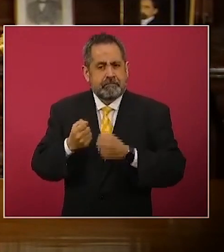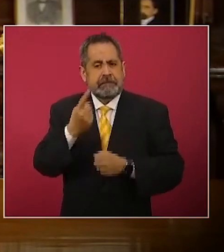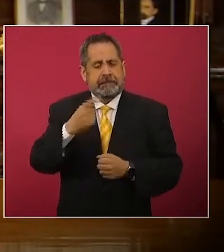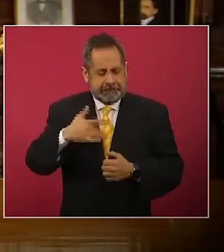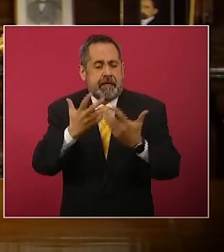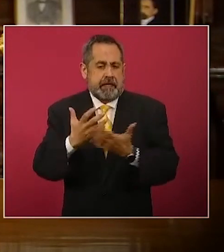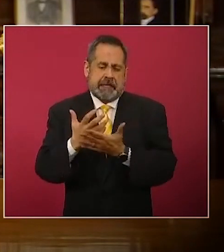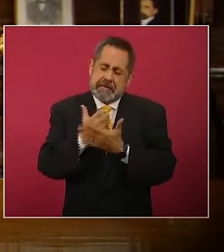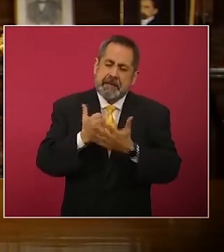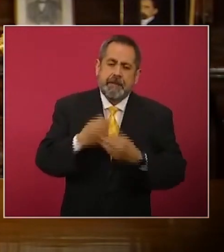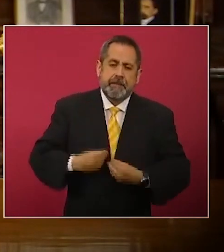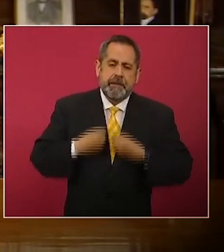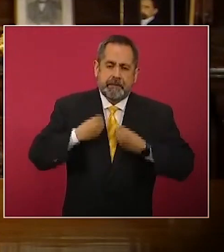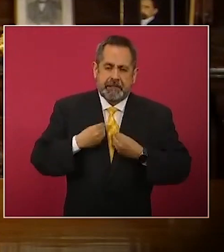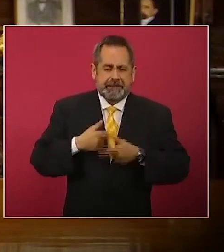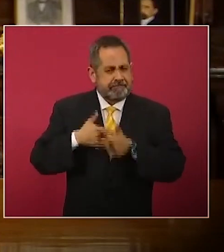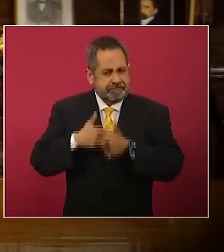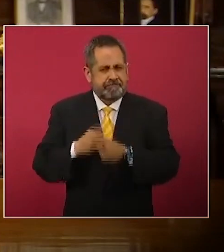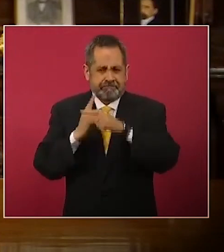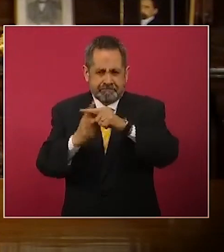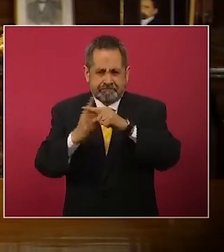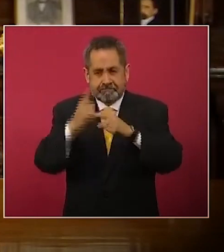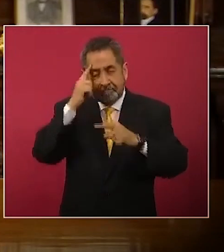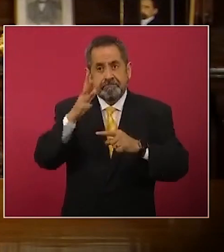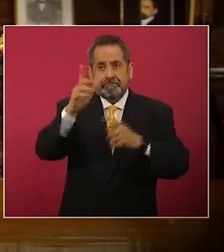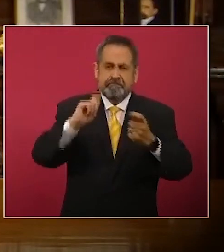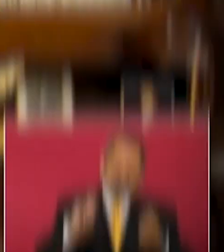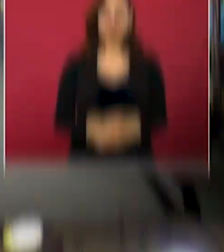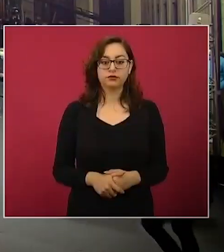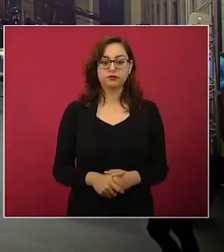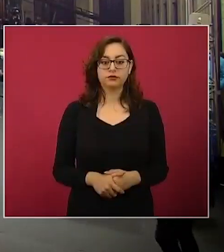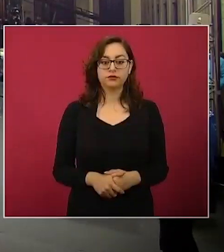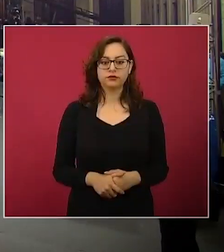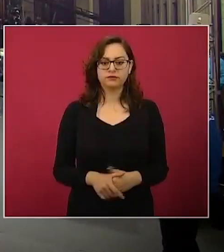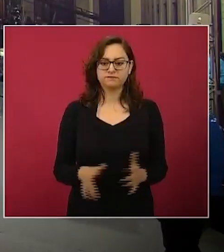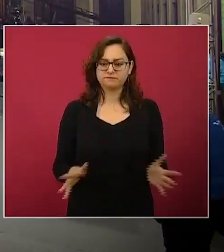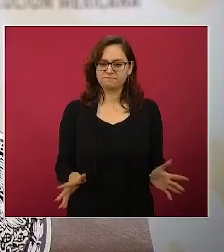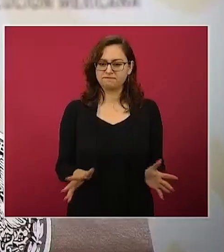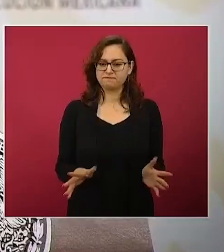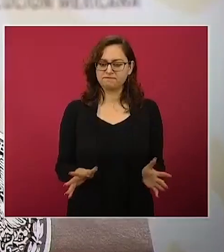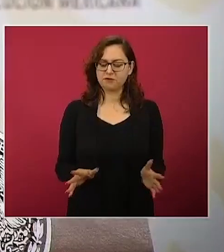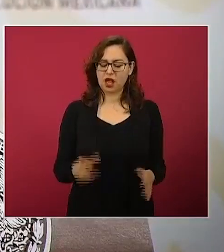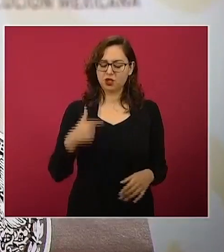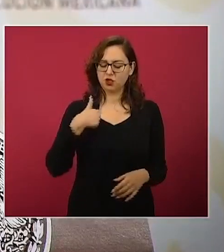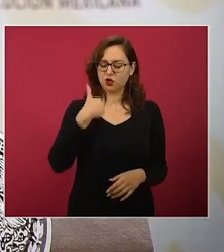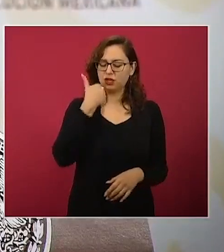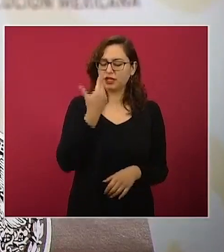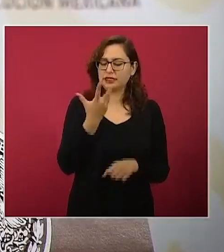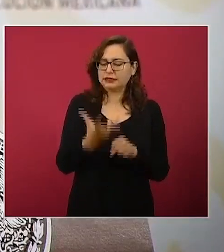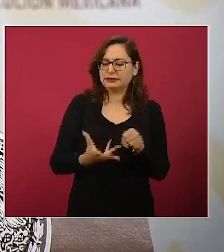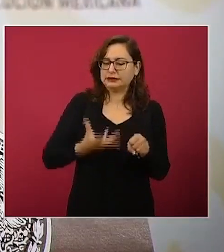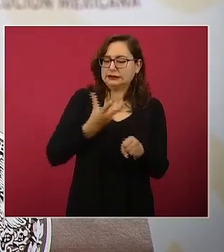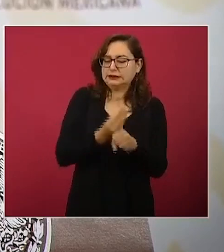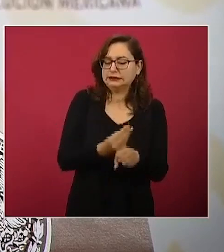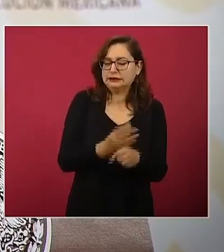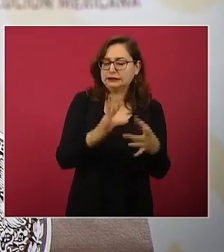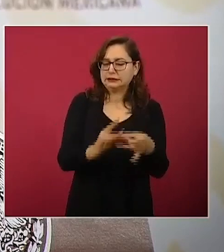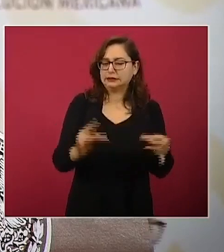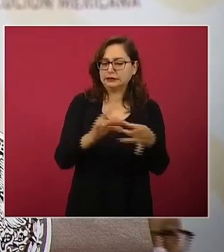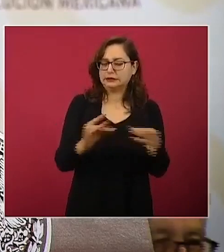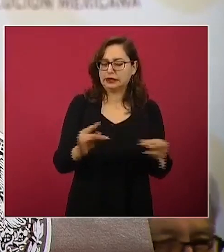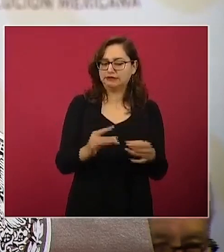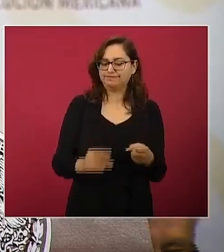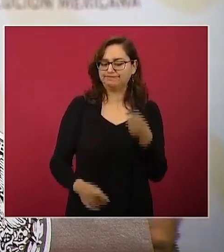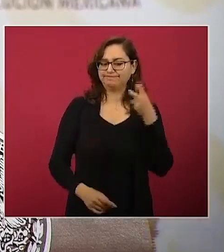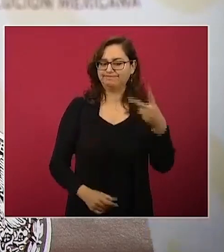ganas de vivir para llevar a cabo la transformación de México. El epidemiólogo Hugo López-Gatell no habló sobre el caso de